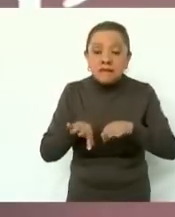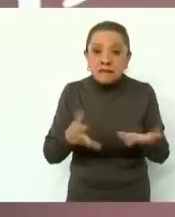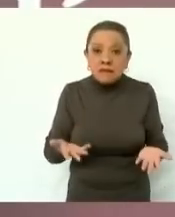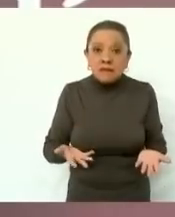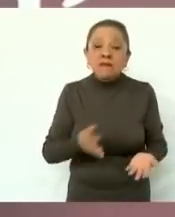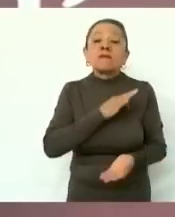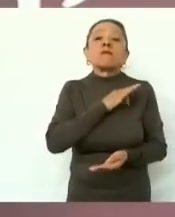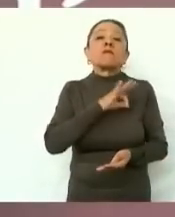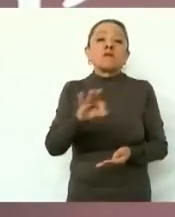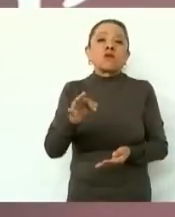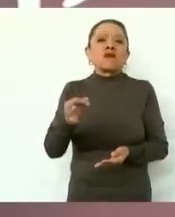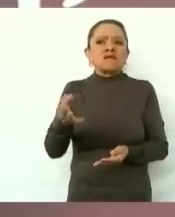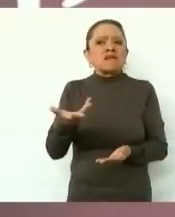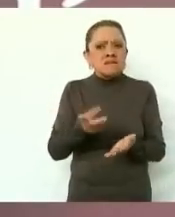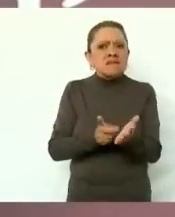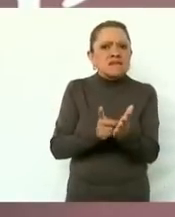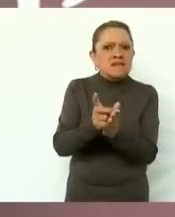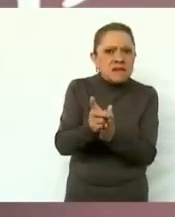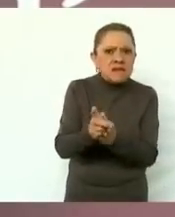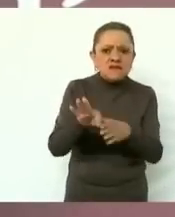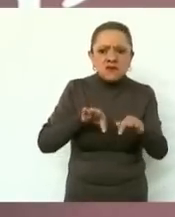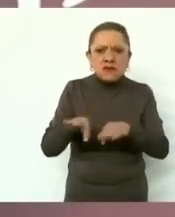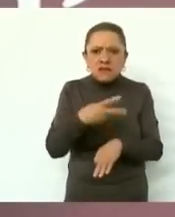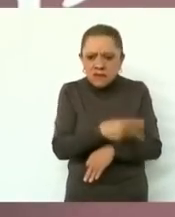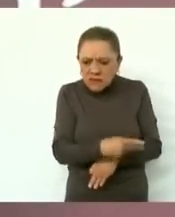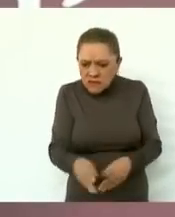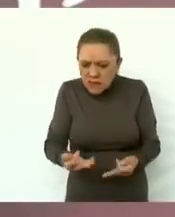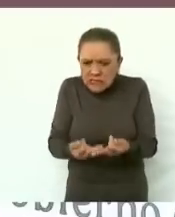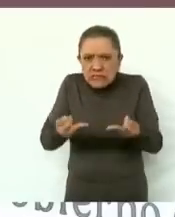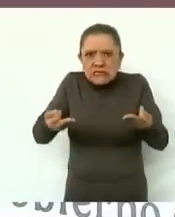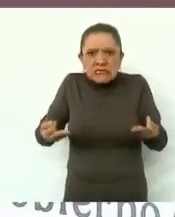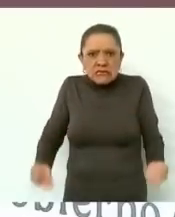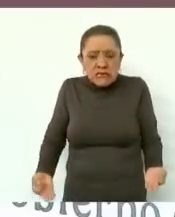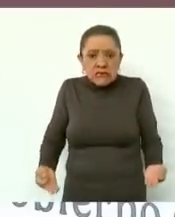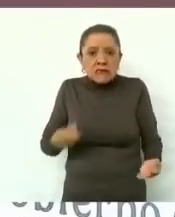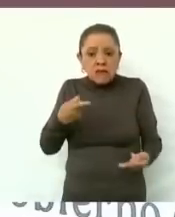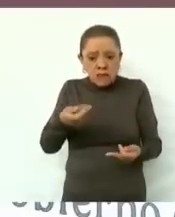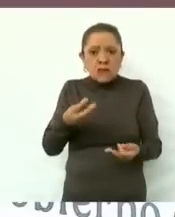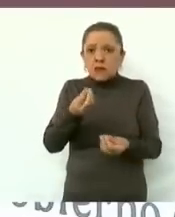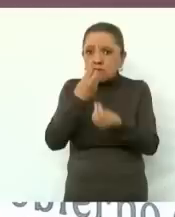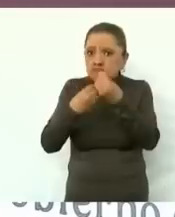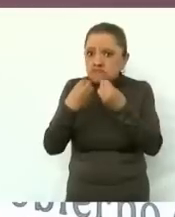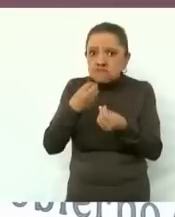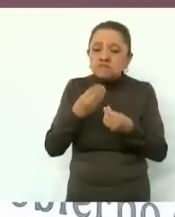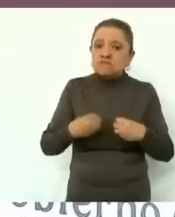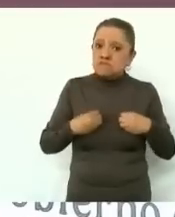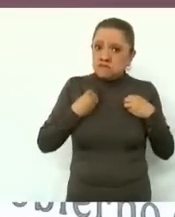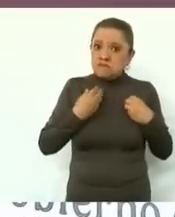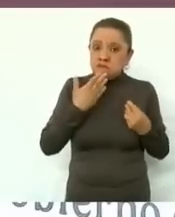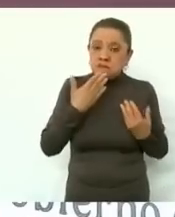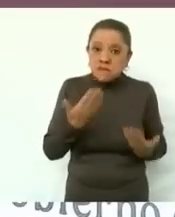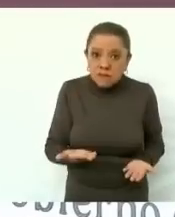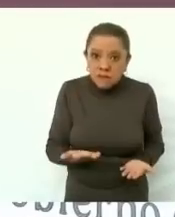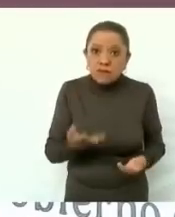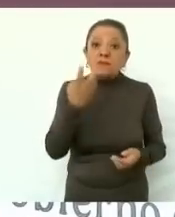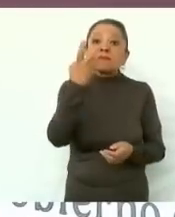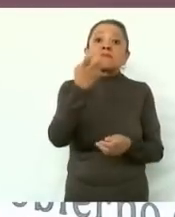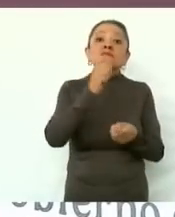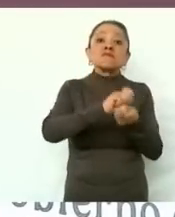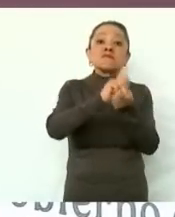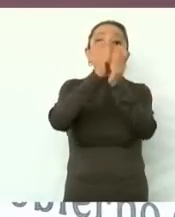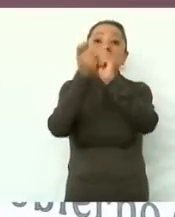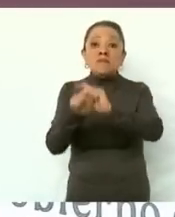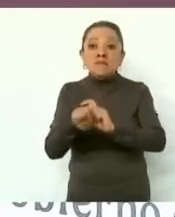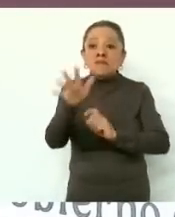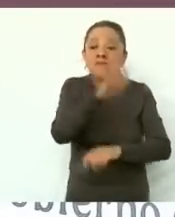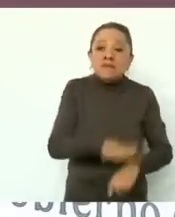sus tierras y por ello vivir bien. La transformación es para que todas y todos puedan tener acceso a la vivienda,